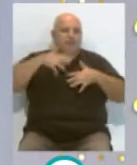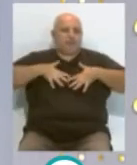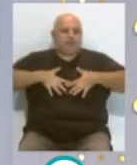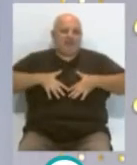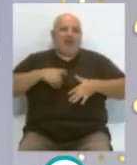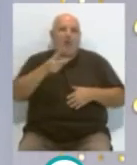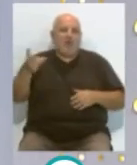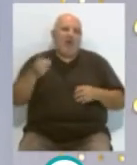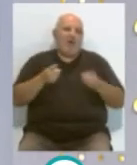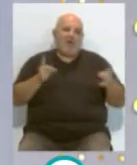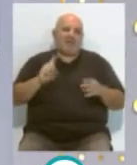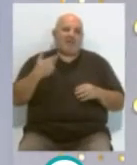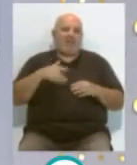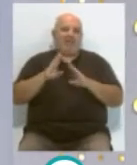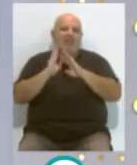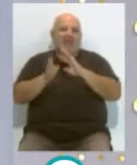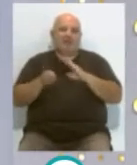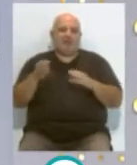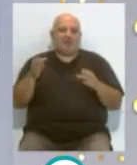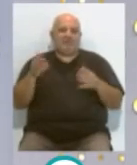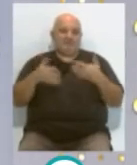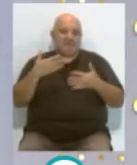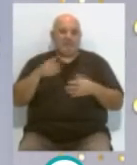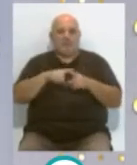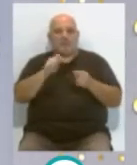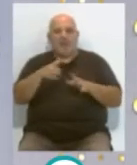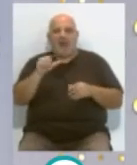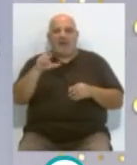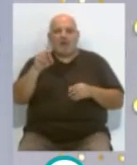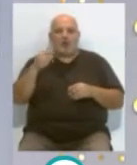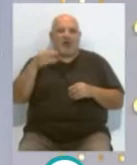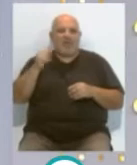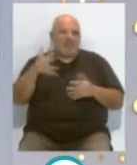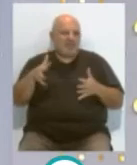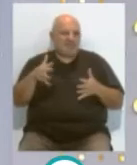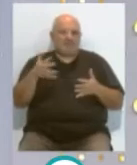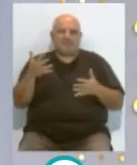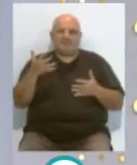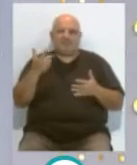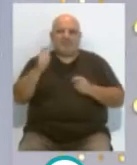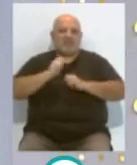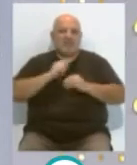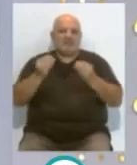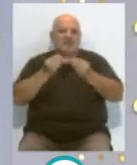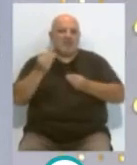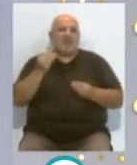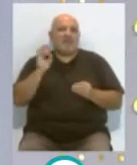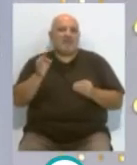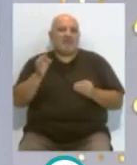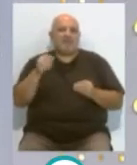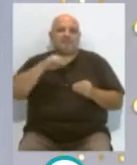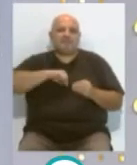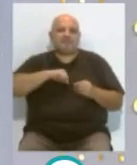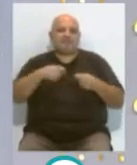incluso con Alvarito García, ¿no? De estos de jugadores rápidos, con llegada, con disparo, con desborde. No sé, me da a mí una buena sensación. Es cierto que